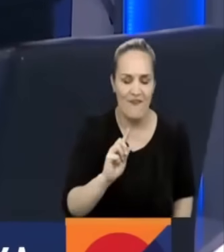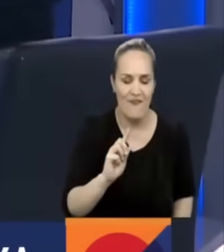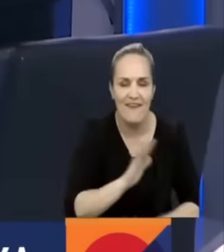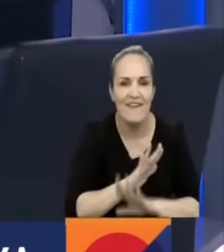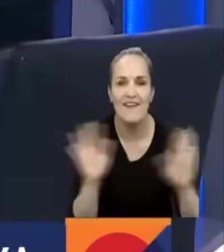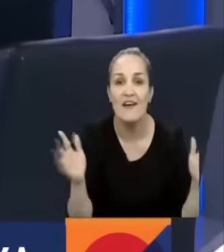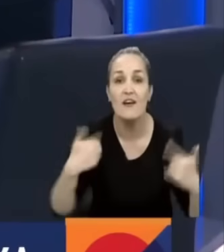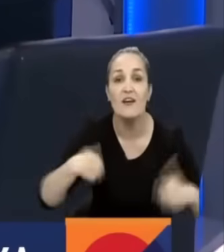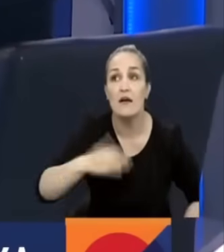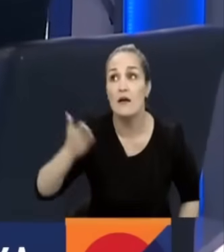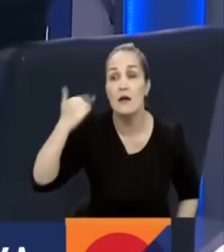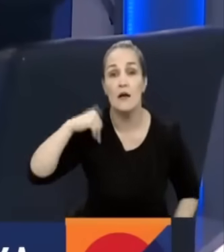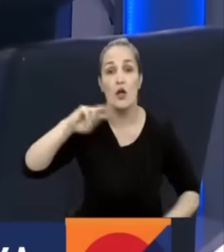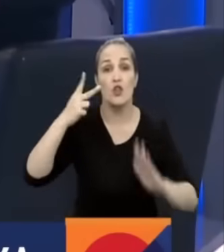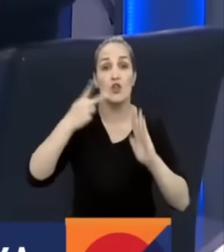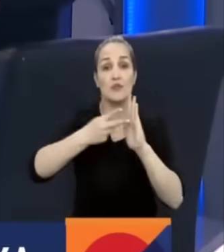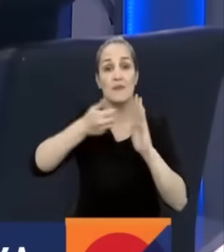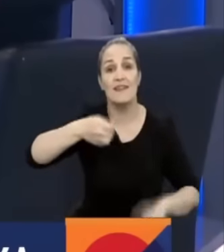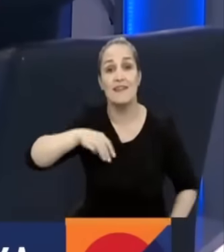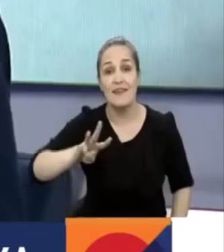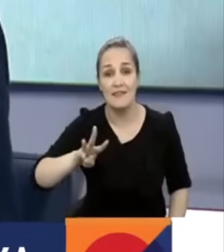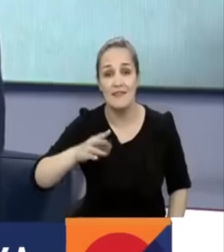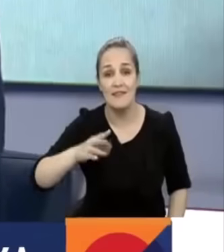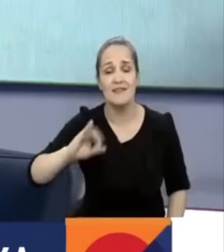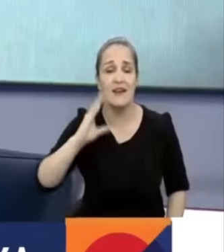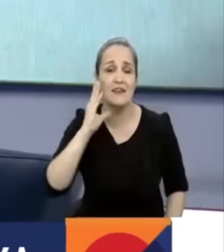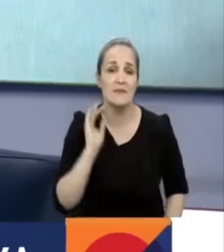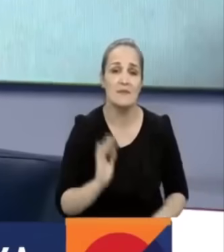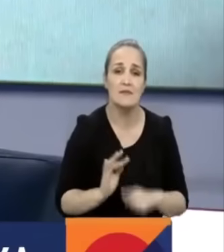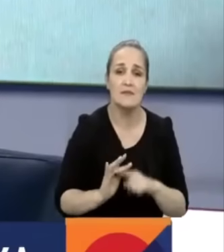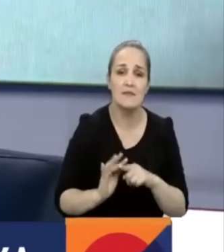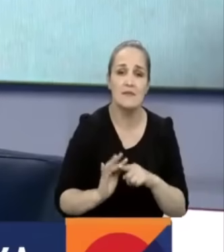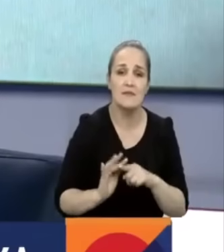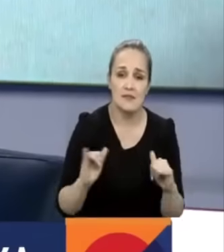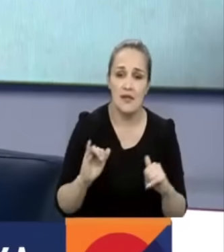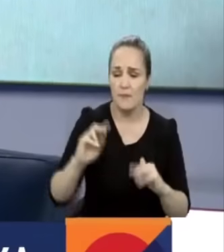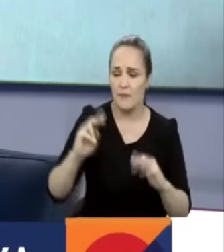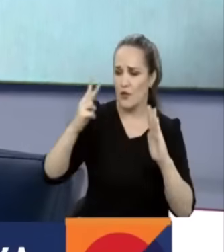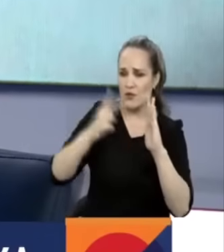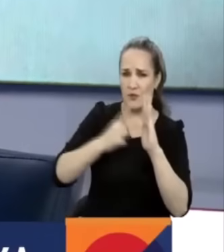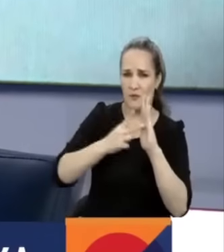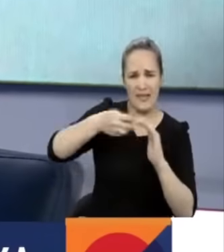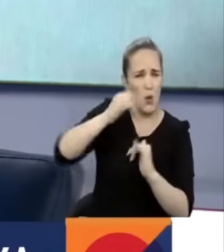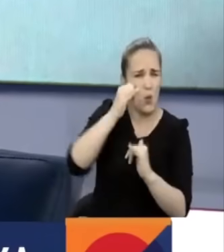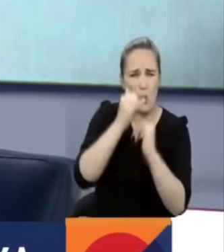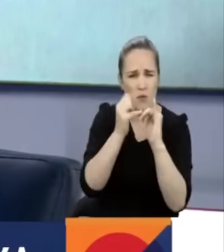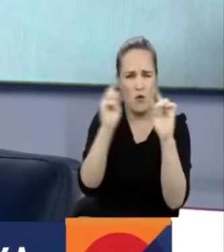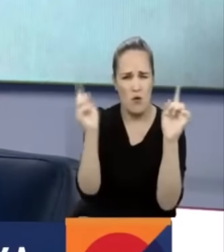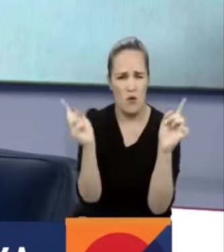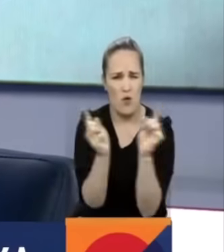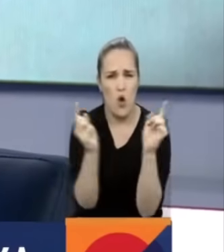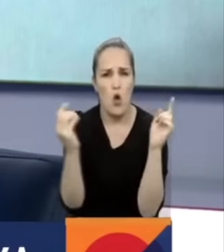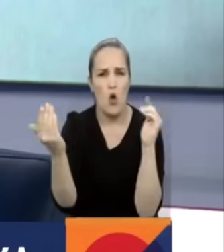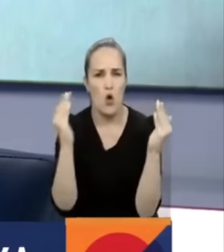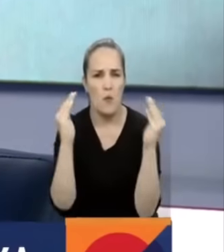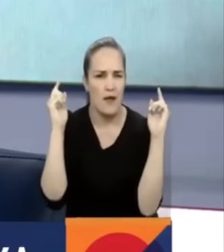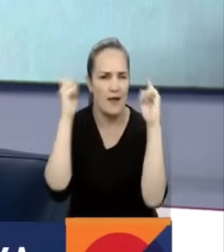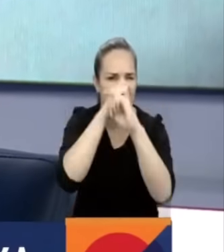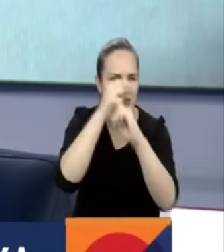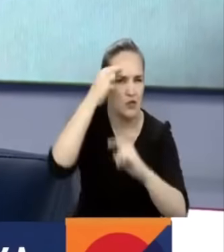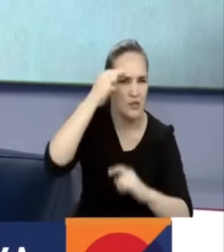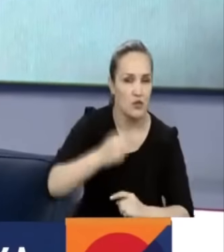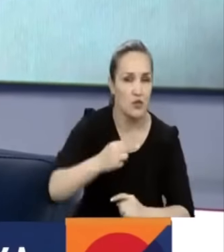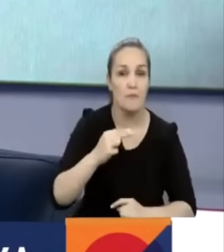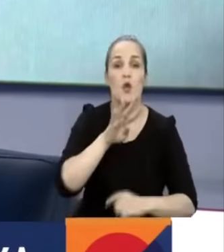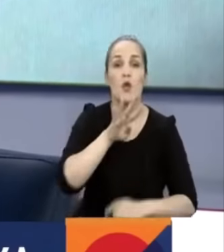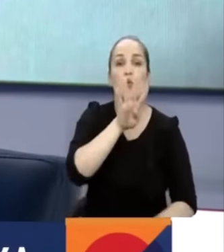año 2013. El 2013, y termino rápidamente haciendo esta reflexión histórica, el